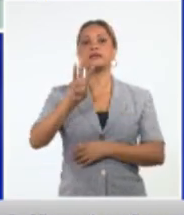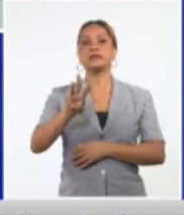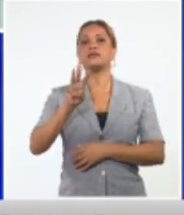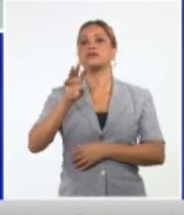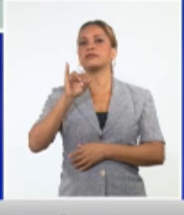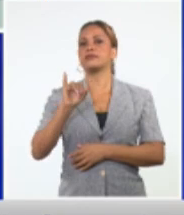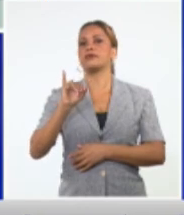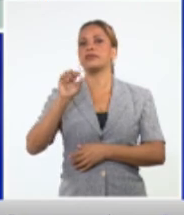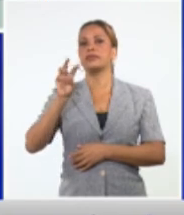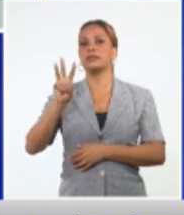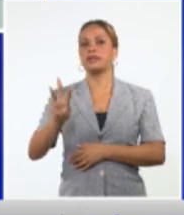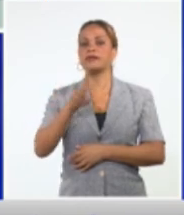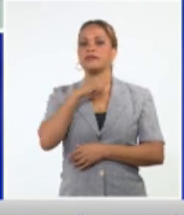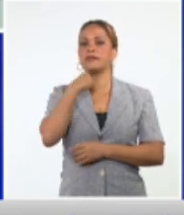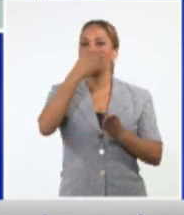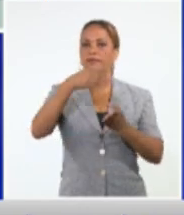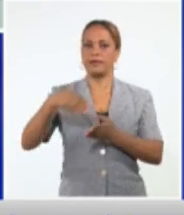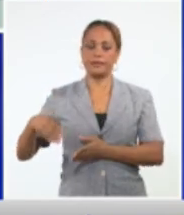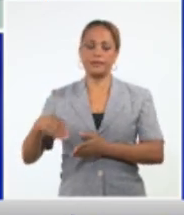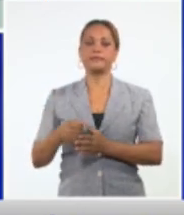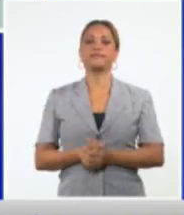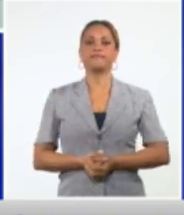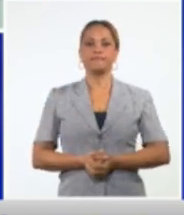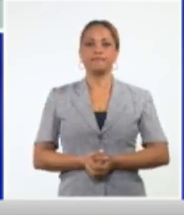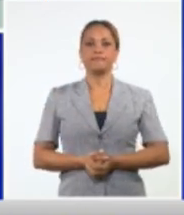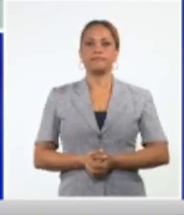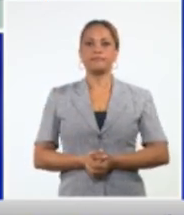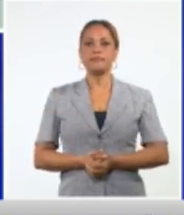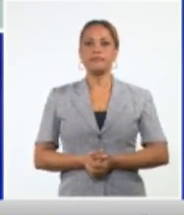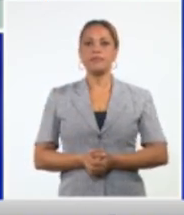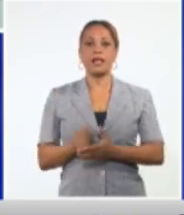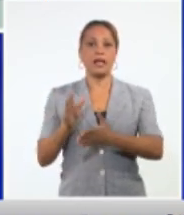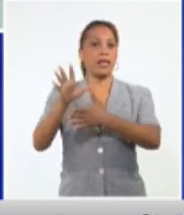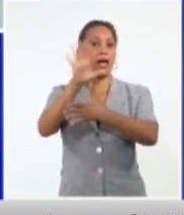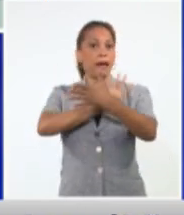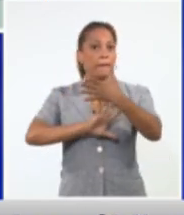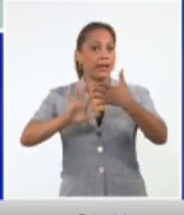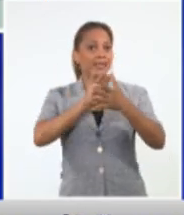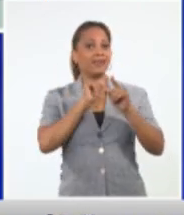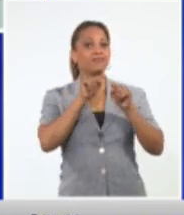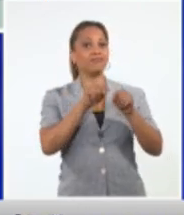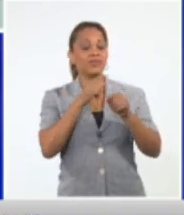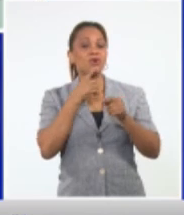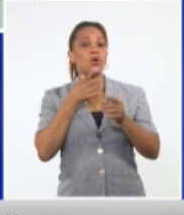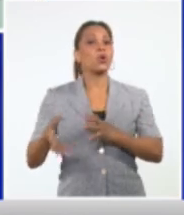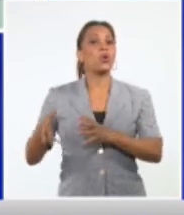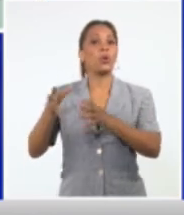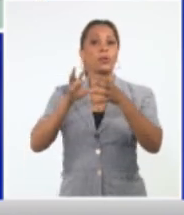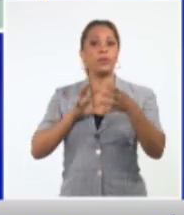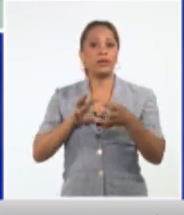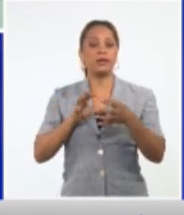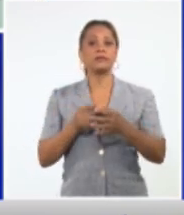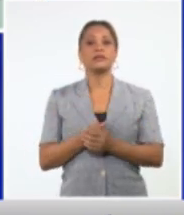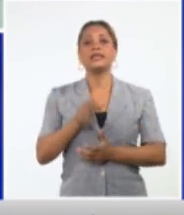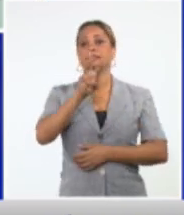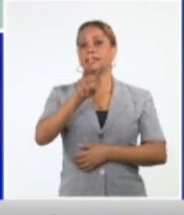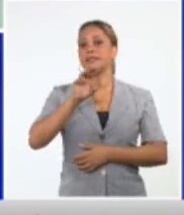6.363 fallecidos. La región de las Américas muy compleja, con el